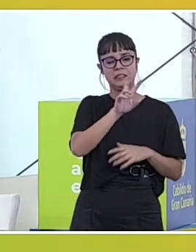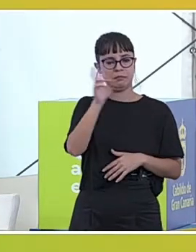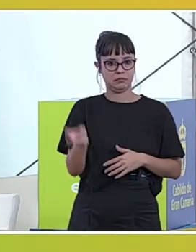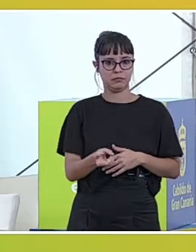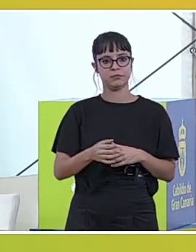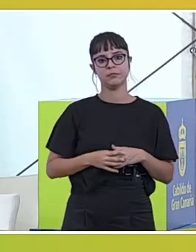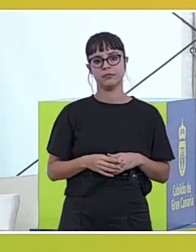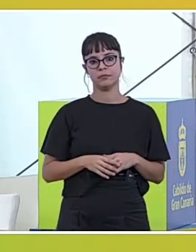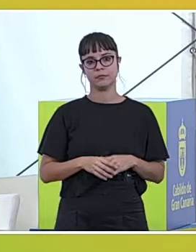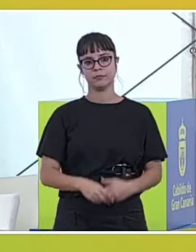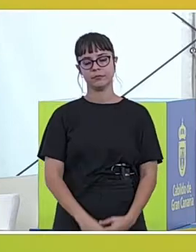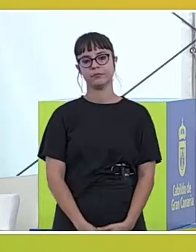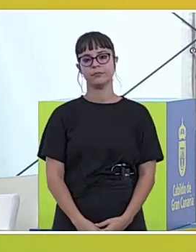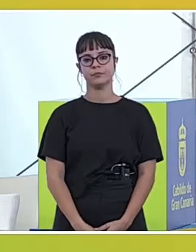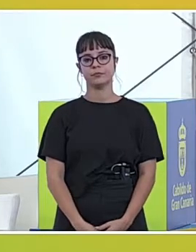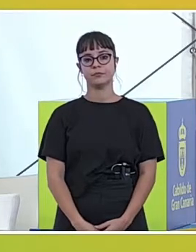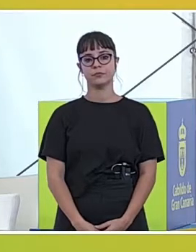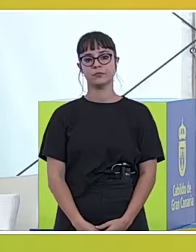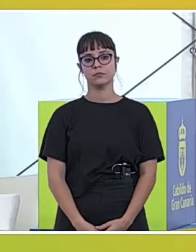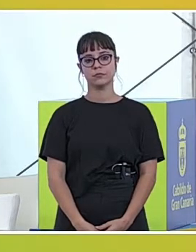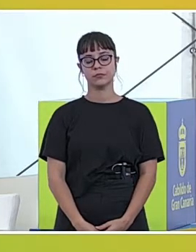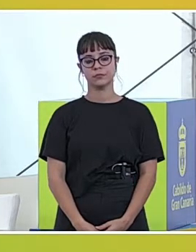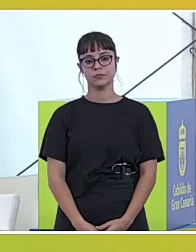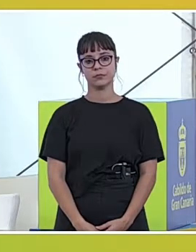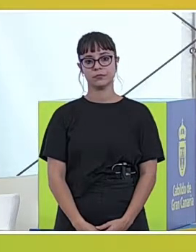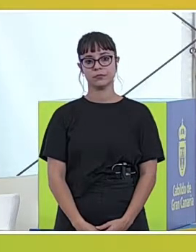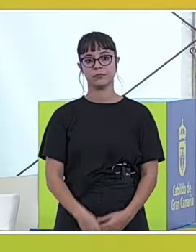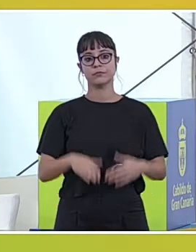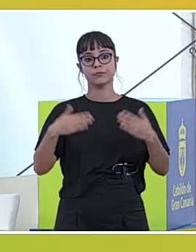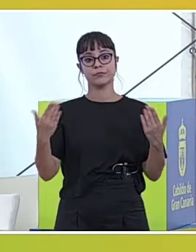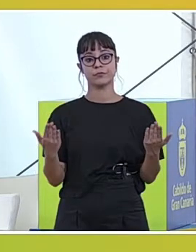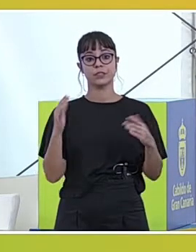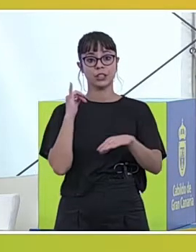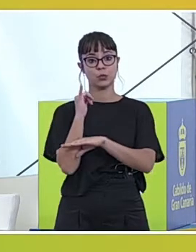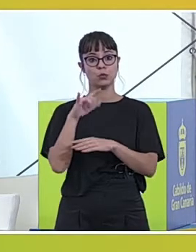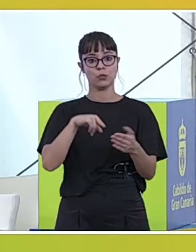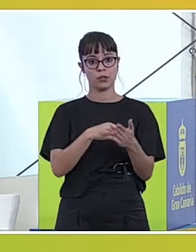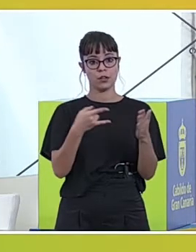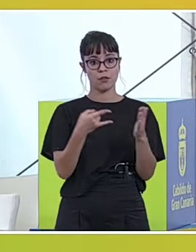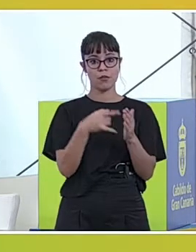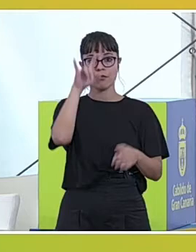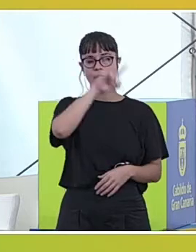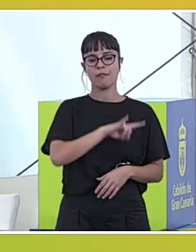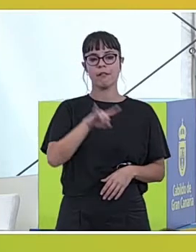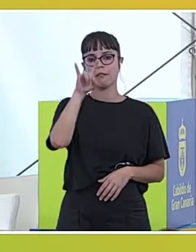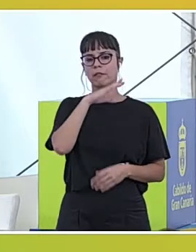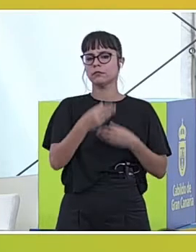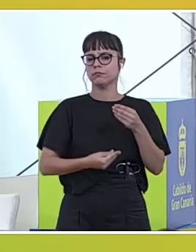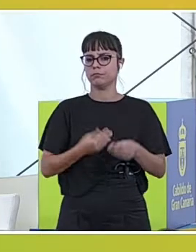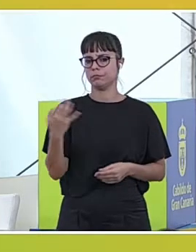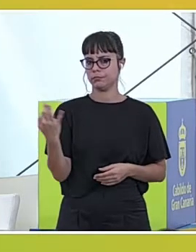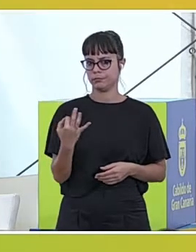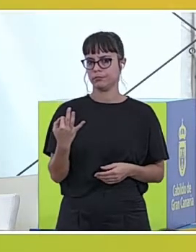Entonces, teniendo todo esto en cuenta, ¿qué se ha hecho desde el ITC? ¿Qué es lo que estamos nosotros tratando de lograr?